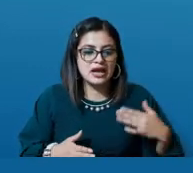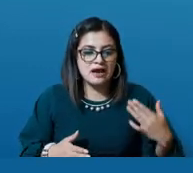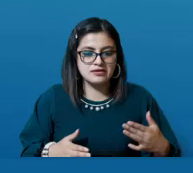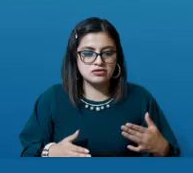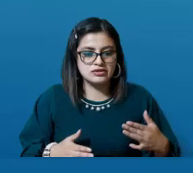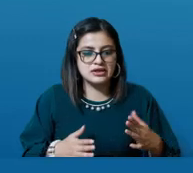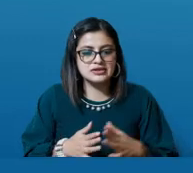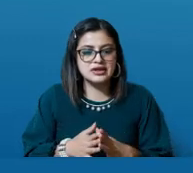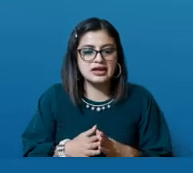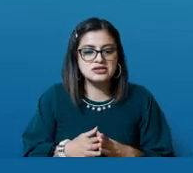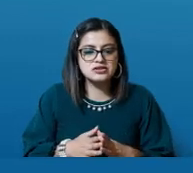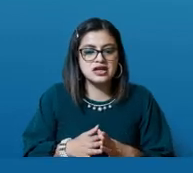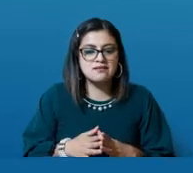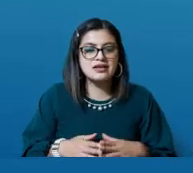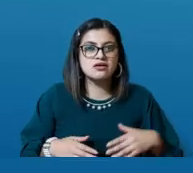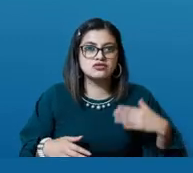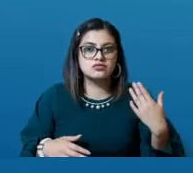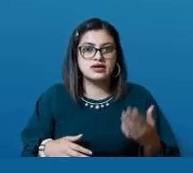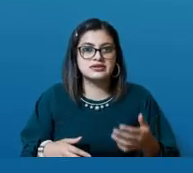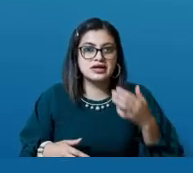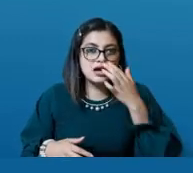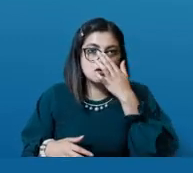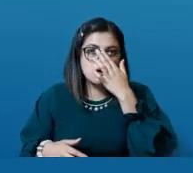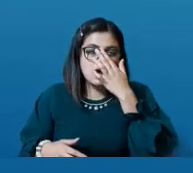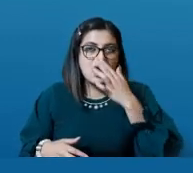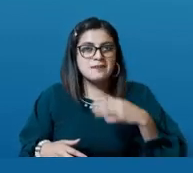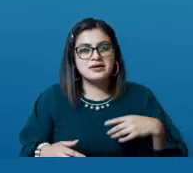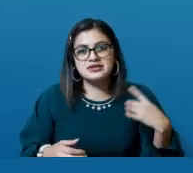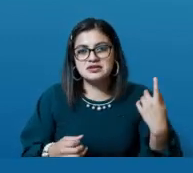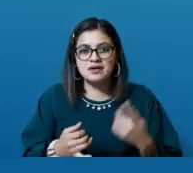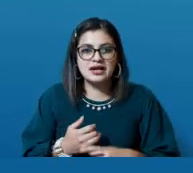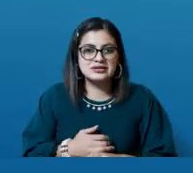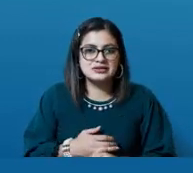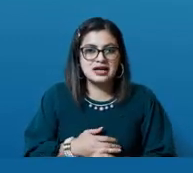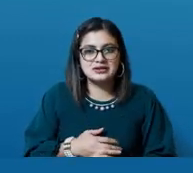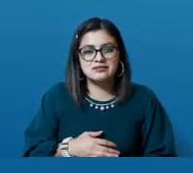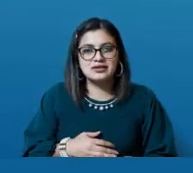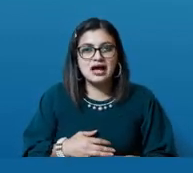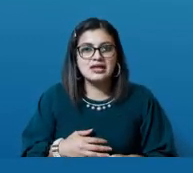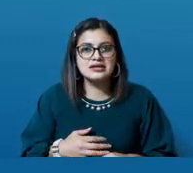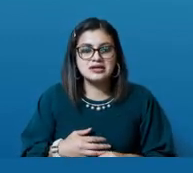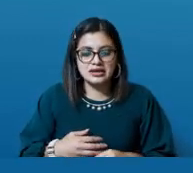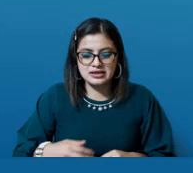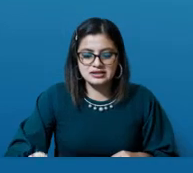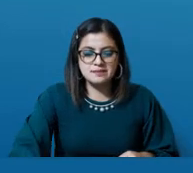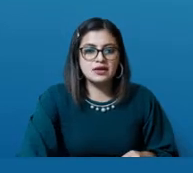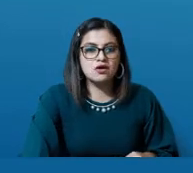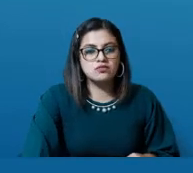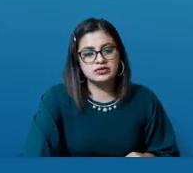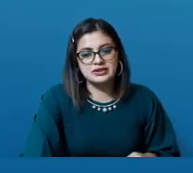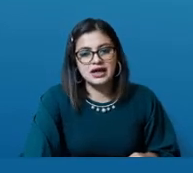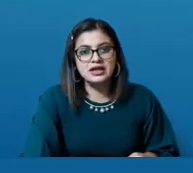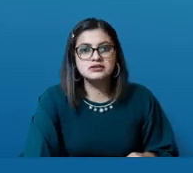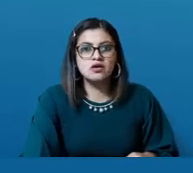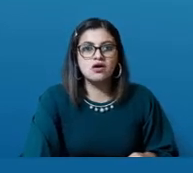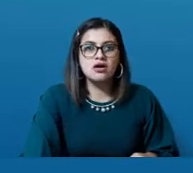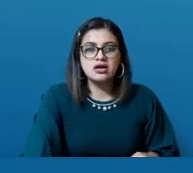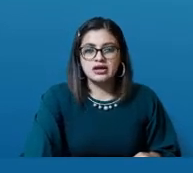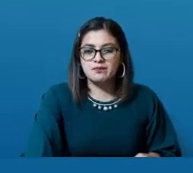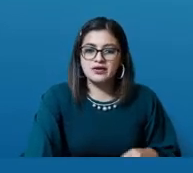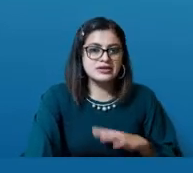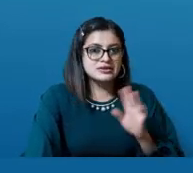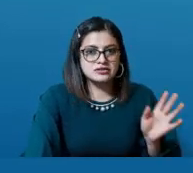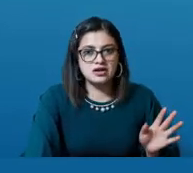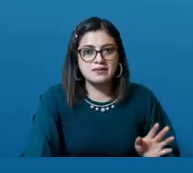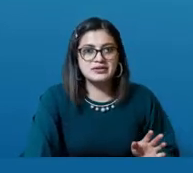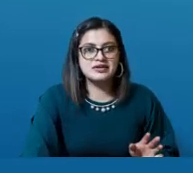tornan en hábitos. En este caso se habla de acostumbrarse a algo, a participar a ciertas actividades, siempre comunitarias o